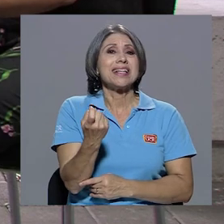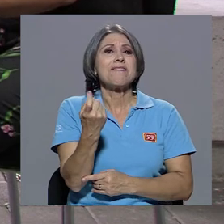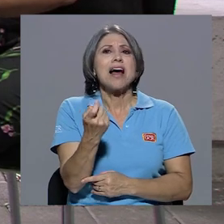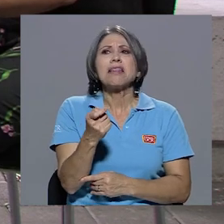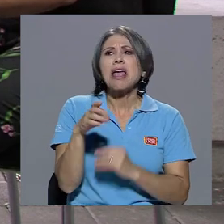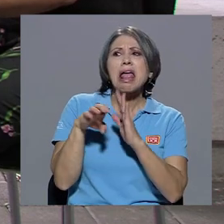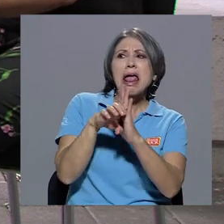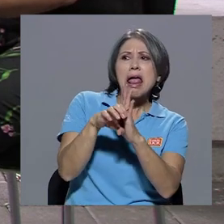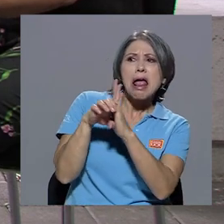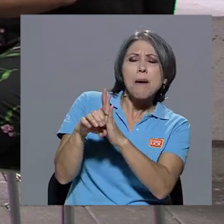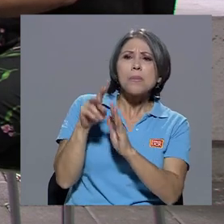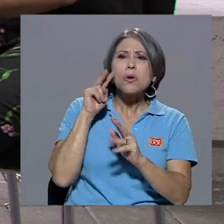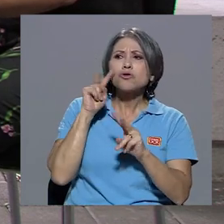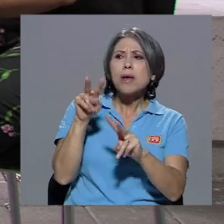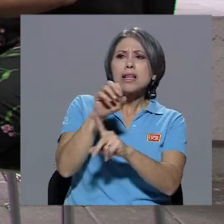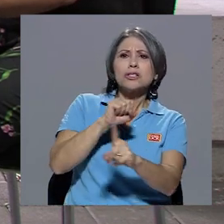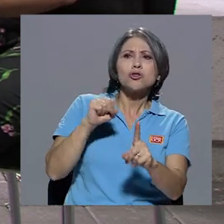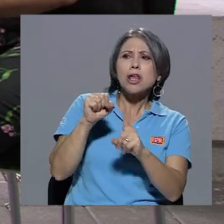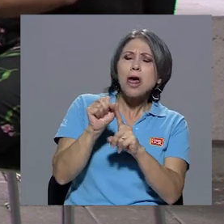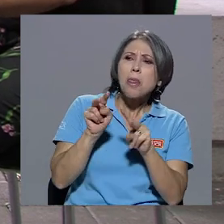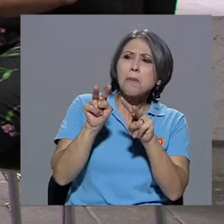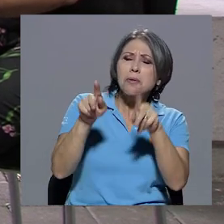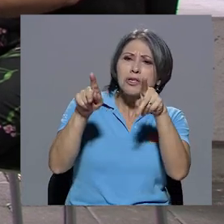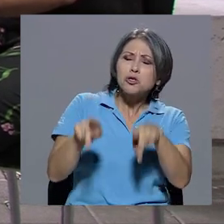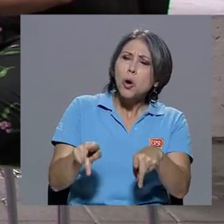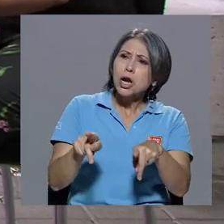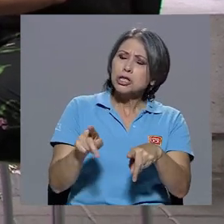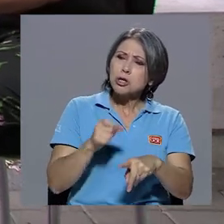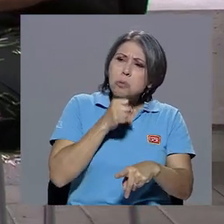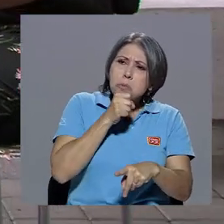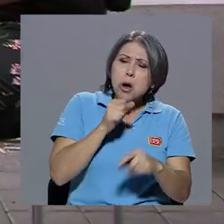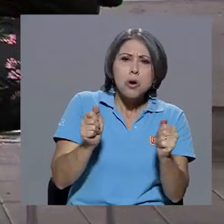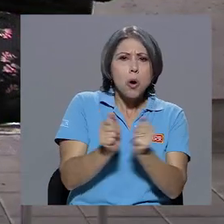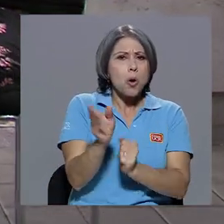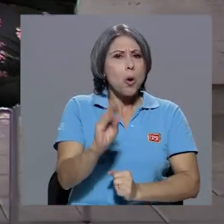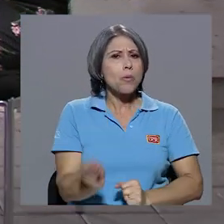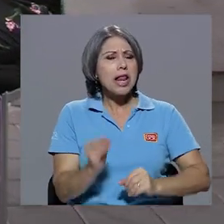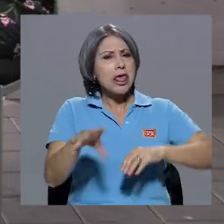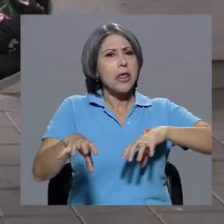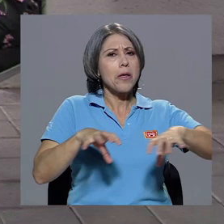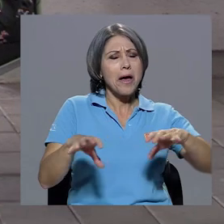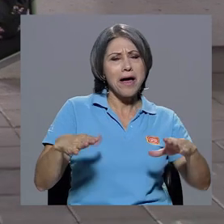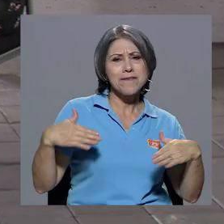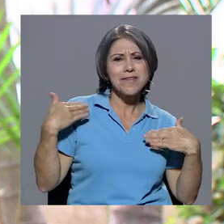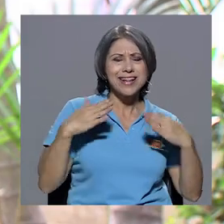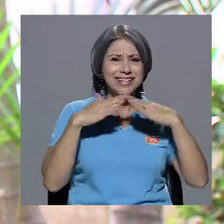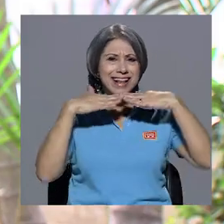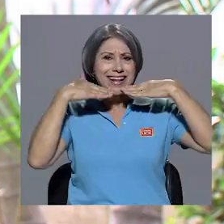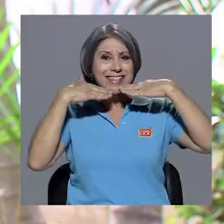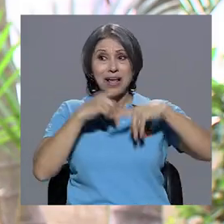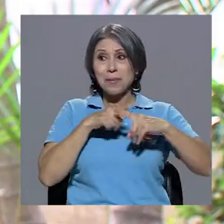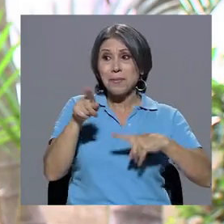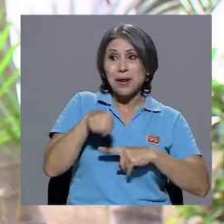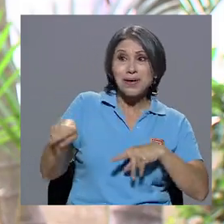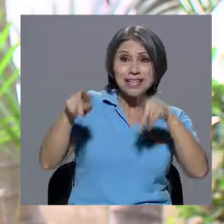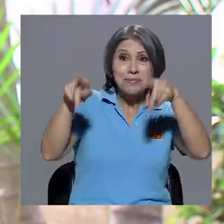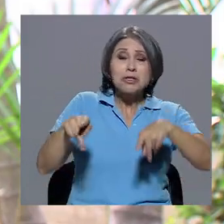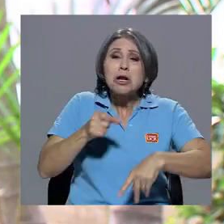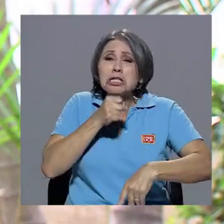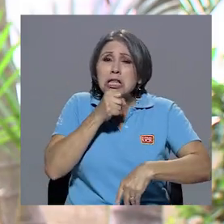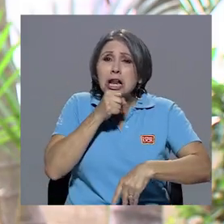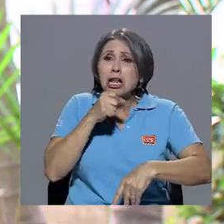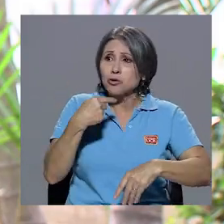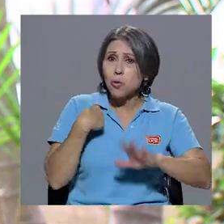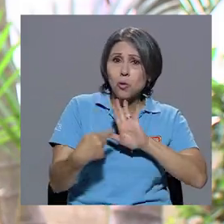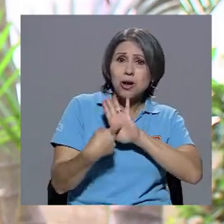faltando referentes en la sociedad que estén saludables, que estén con jovialidad, que estén felices, que estén alegres. Y los centenarios, cuando uno le muestra las